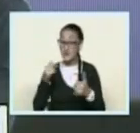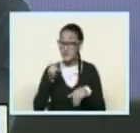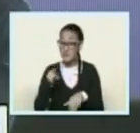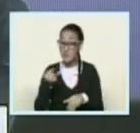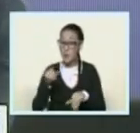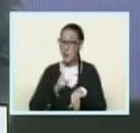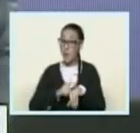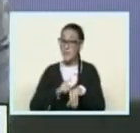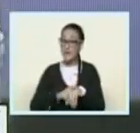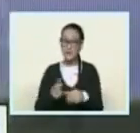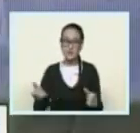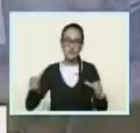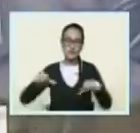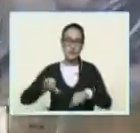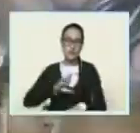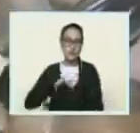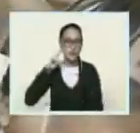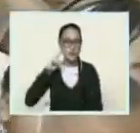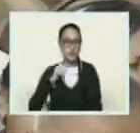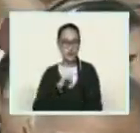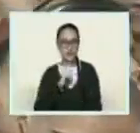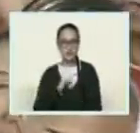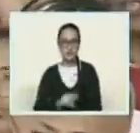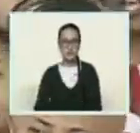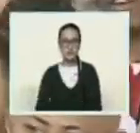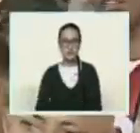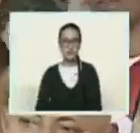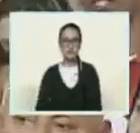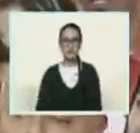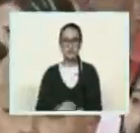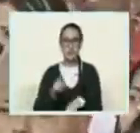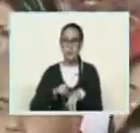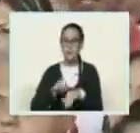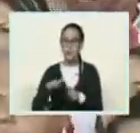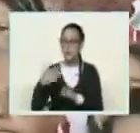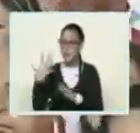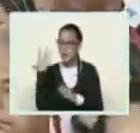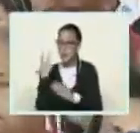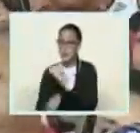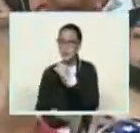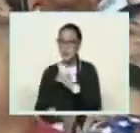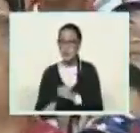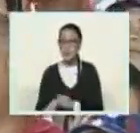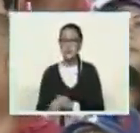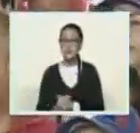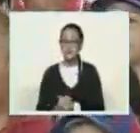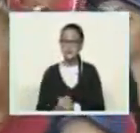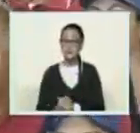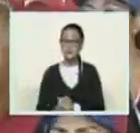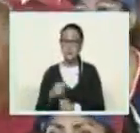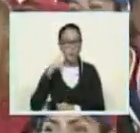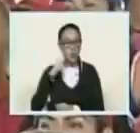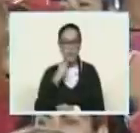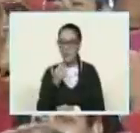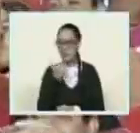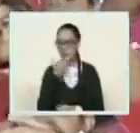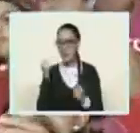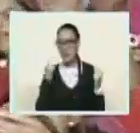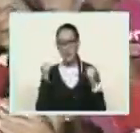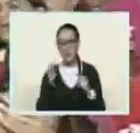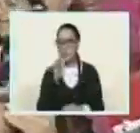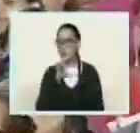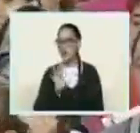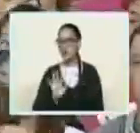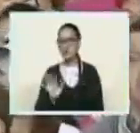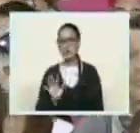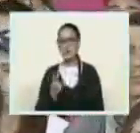era el momento del destierro, era el momento posterior a la migración, y aún en esas circunstancias Bolívar no dudó